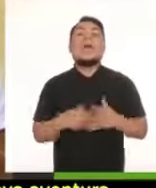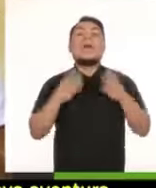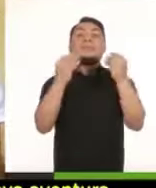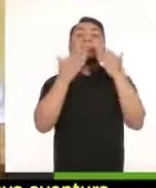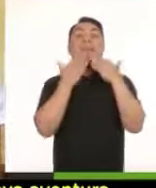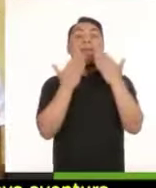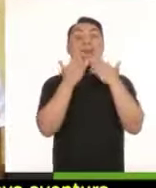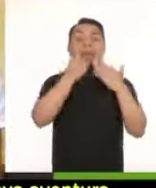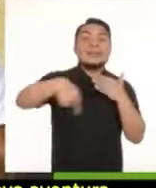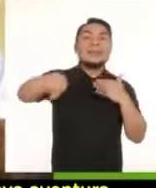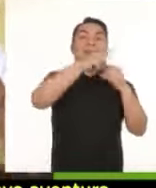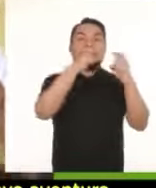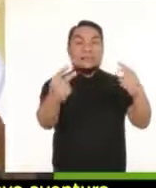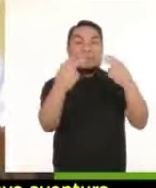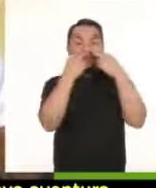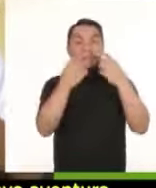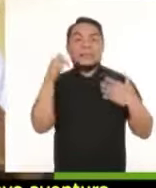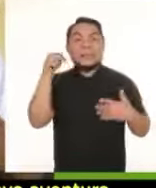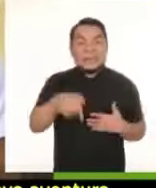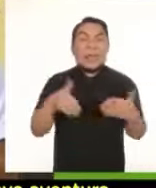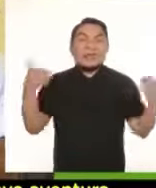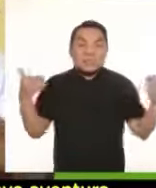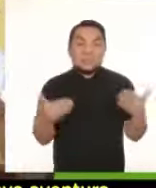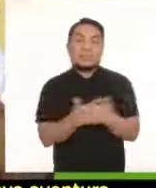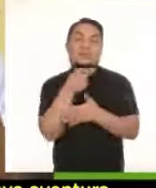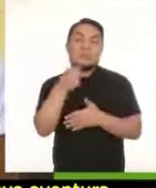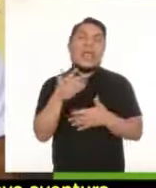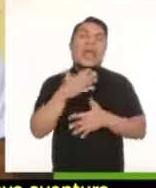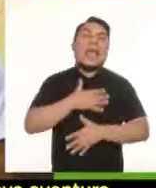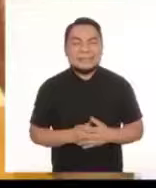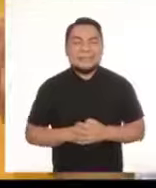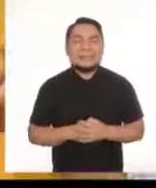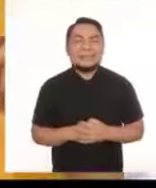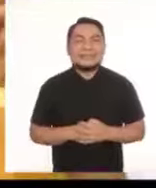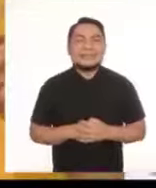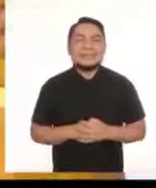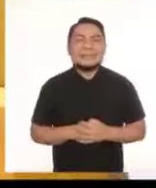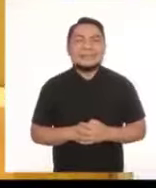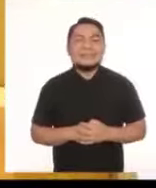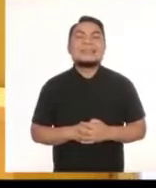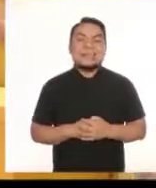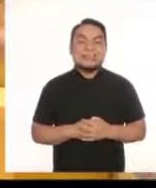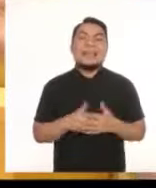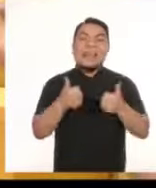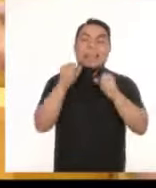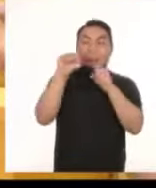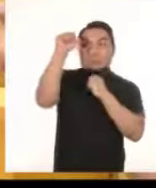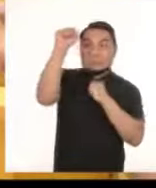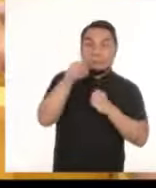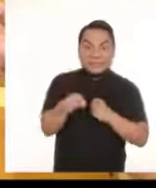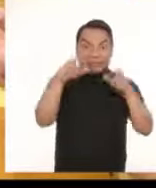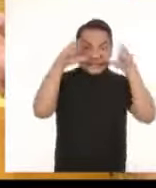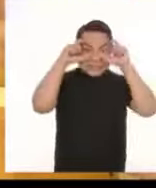Muchas gracias por acompañarnos en esta nueva aventura. ¡Súper Tita!